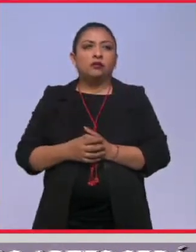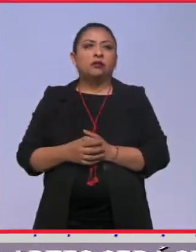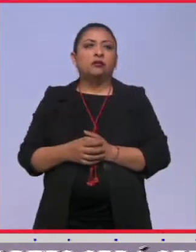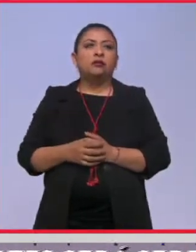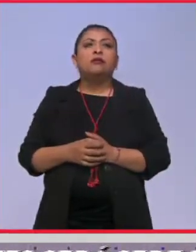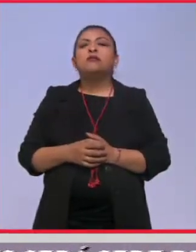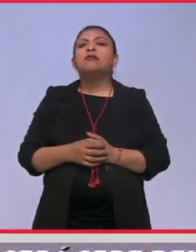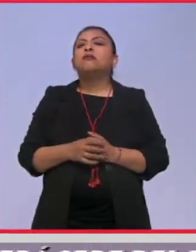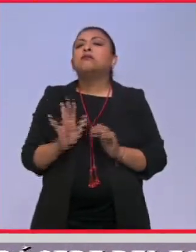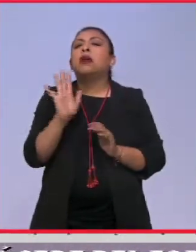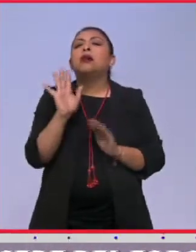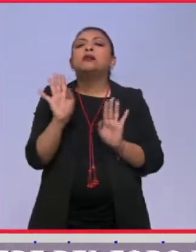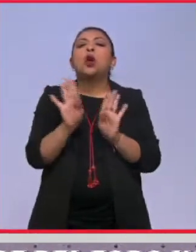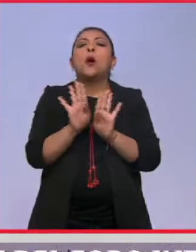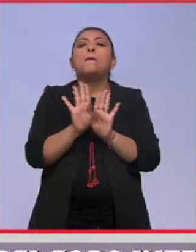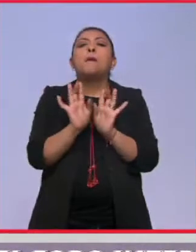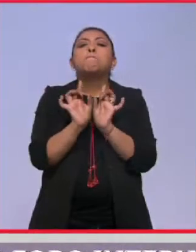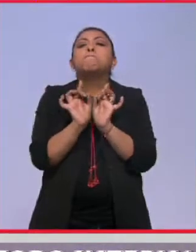es un accidente